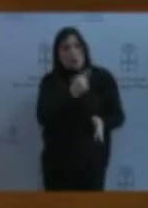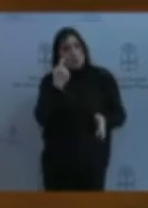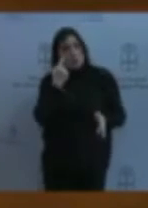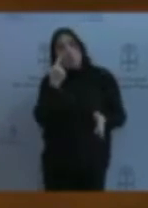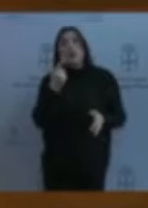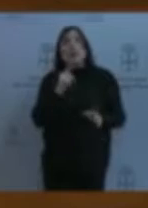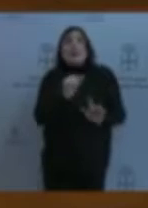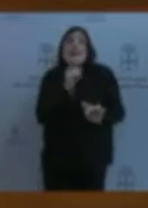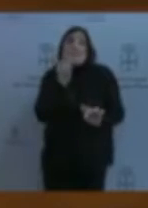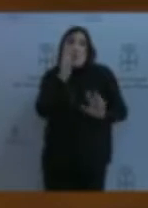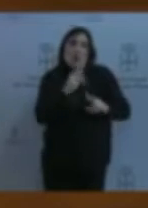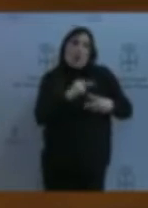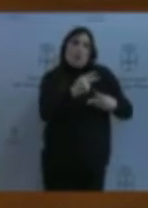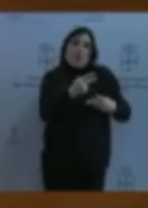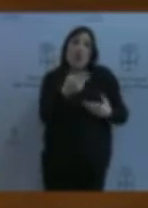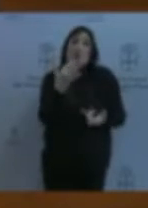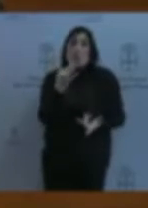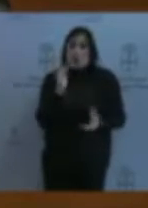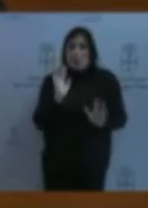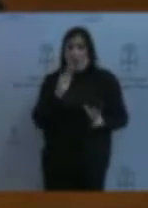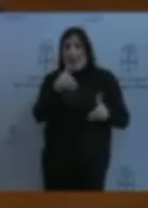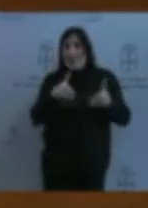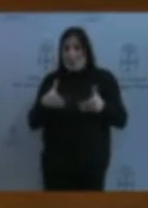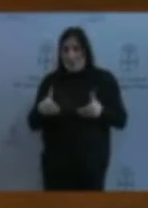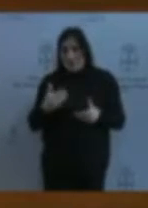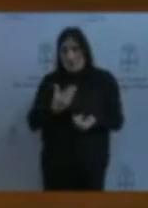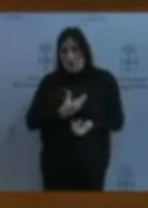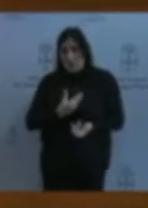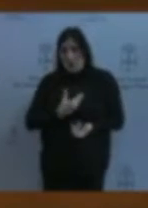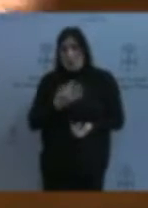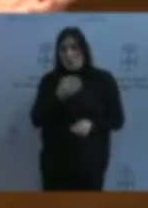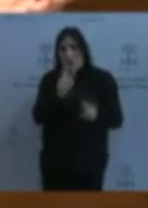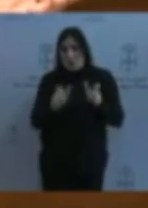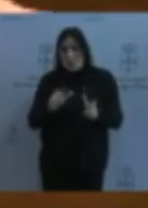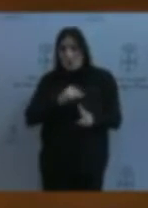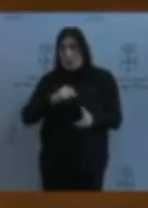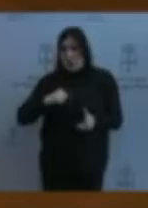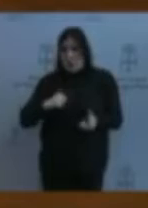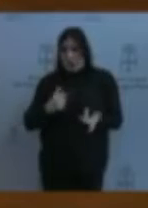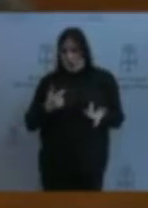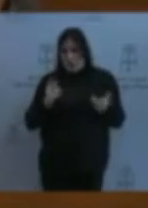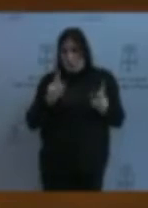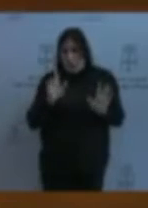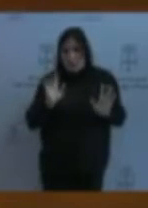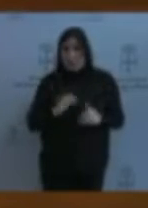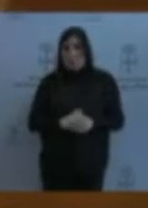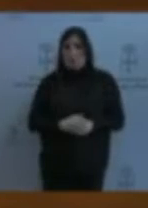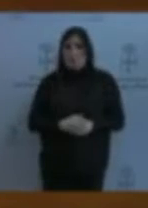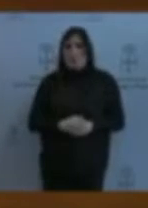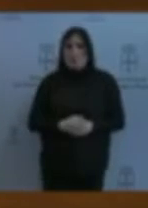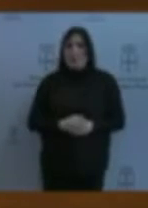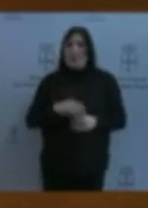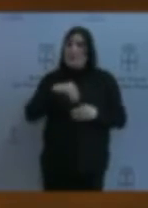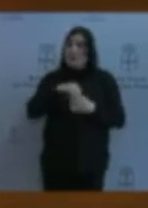las demandas de los ayuntamientos y de los particulares en en el ámbito de competencia. Hay cuestiones que